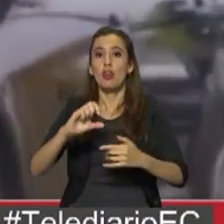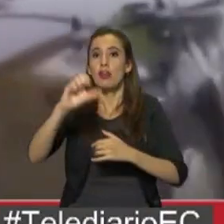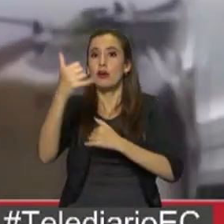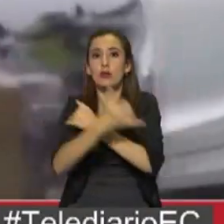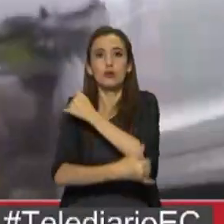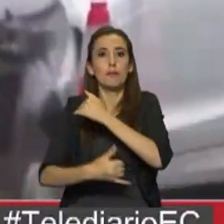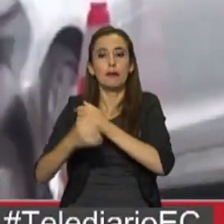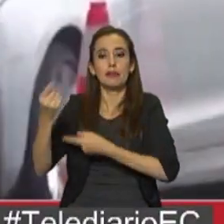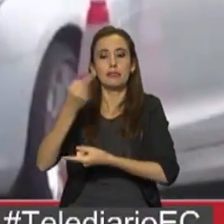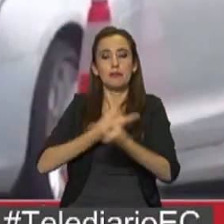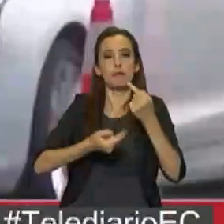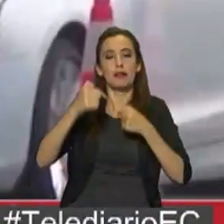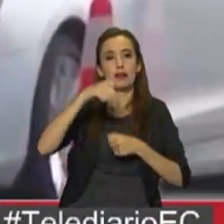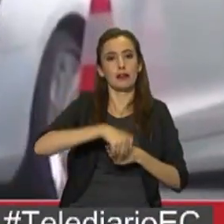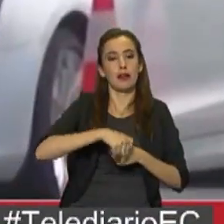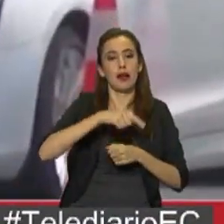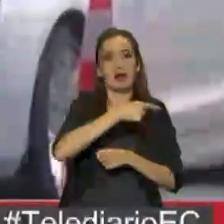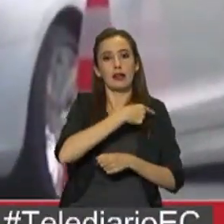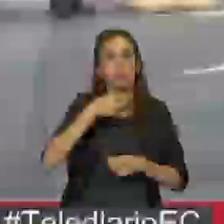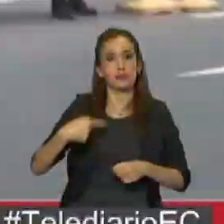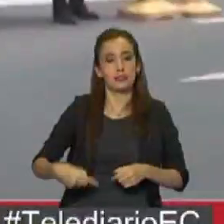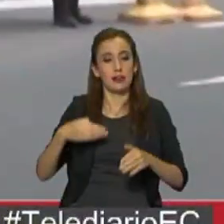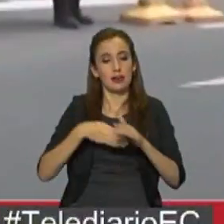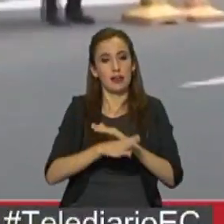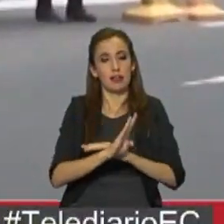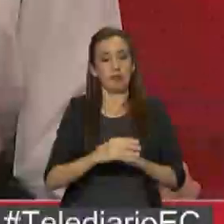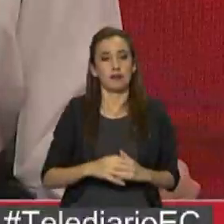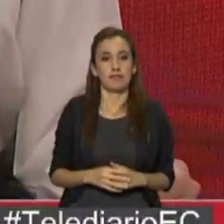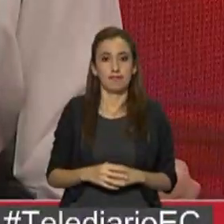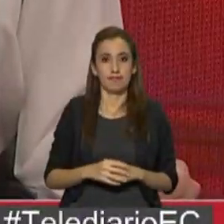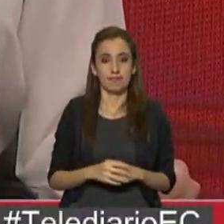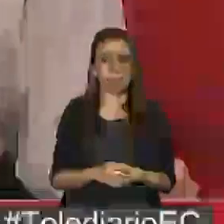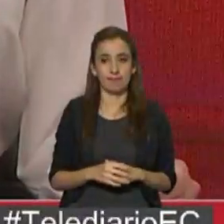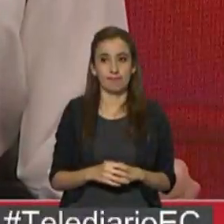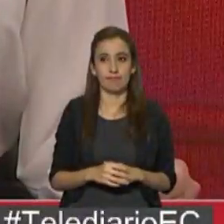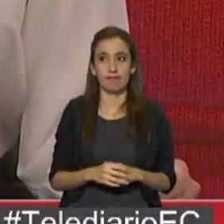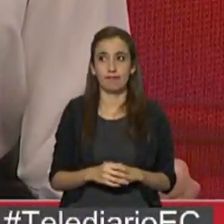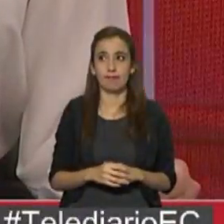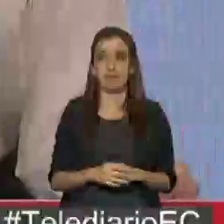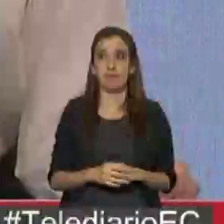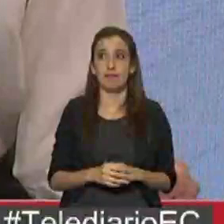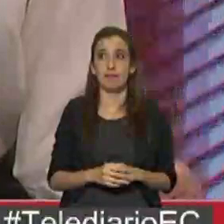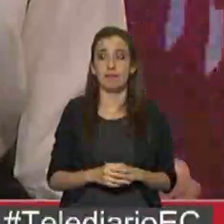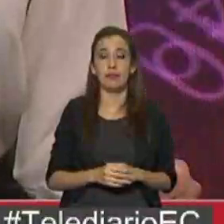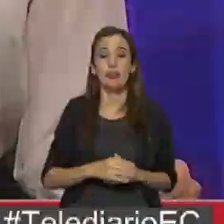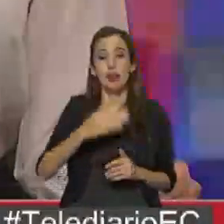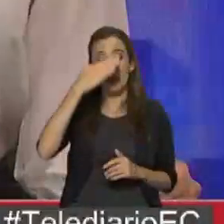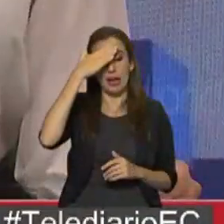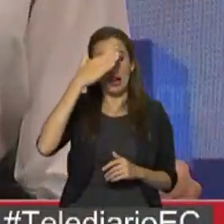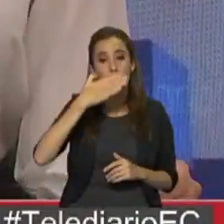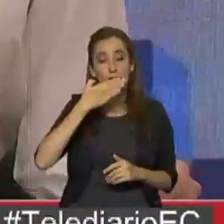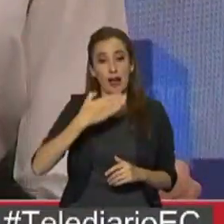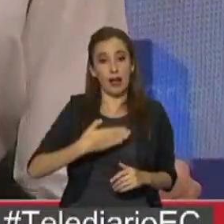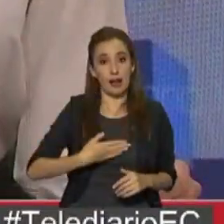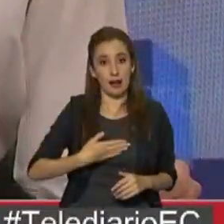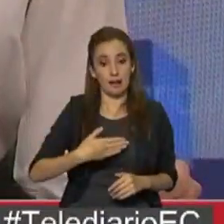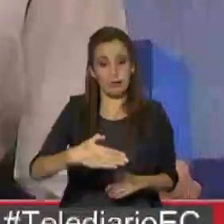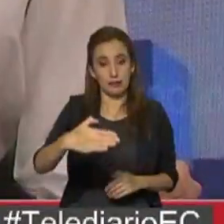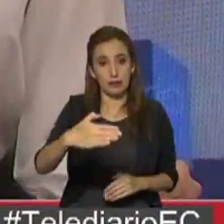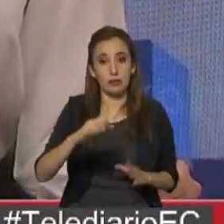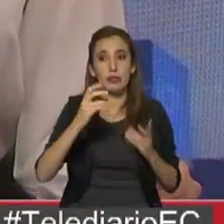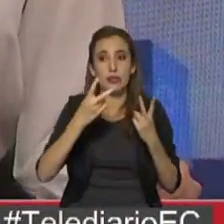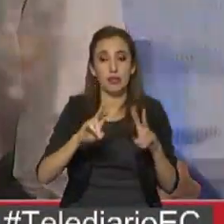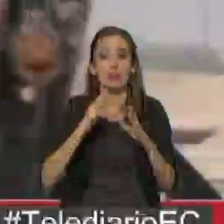los que tienen la atención de las autoridades carlos flórez medios públicos arabia saudita y rusia llegaron a un acuerdo para disminuir la